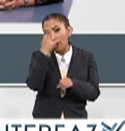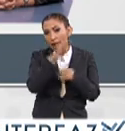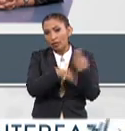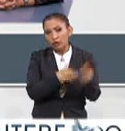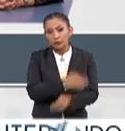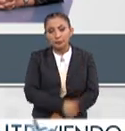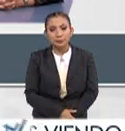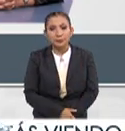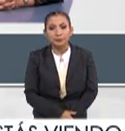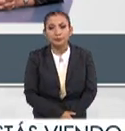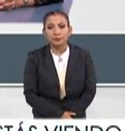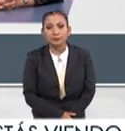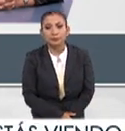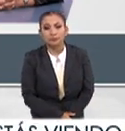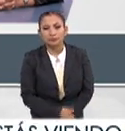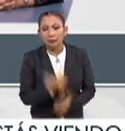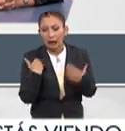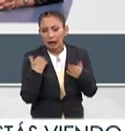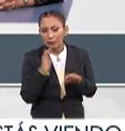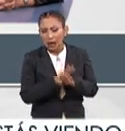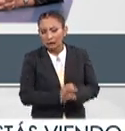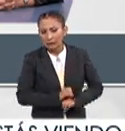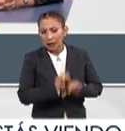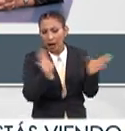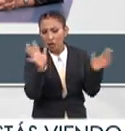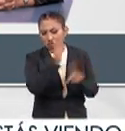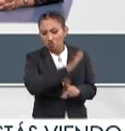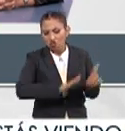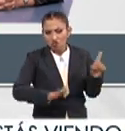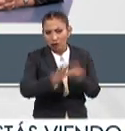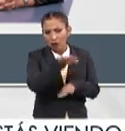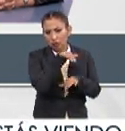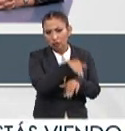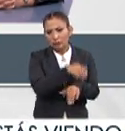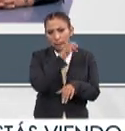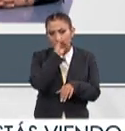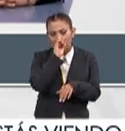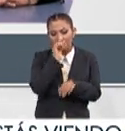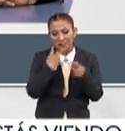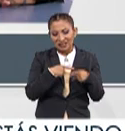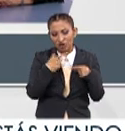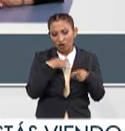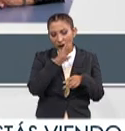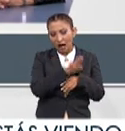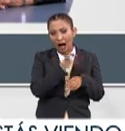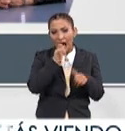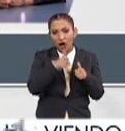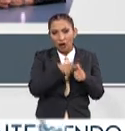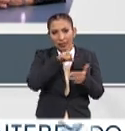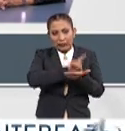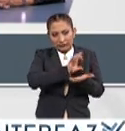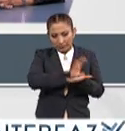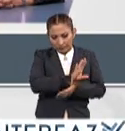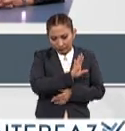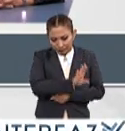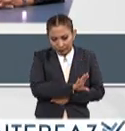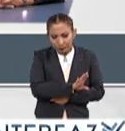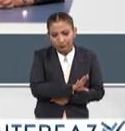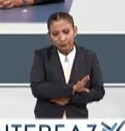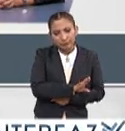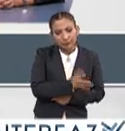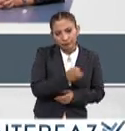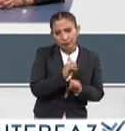todos. Claro. Para entender un poco más este contexto sobre estas personas que tienen alguna discapacidad